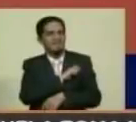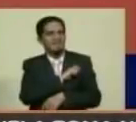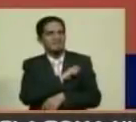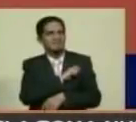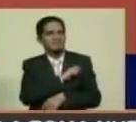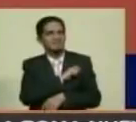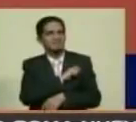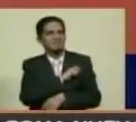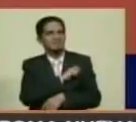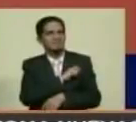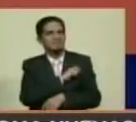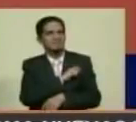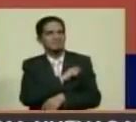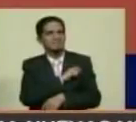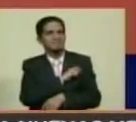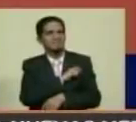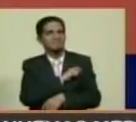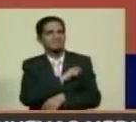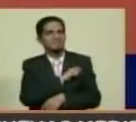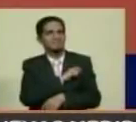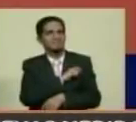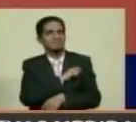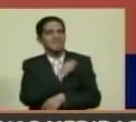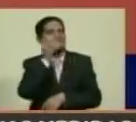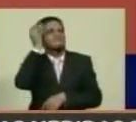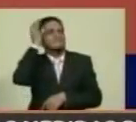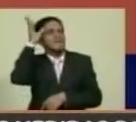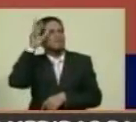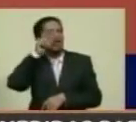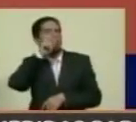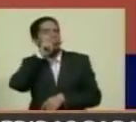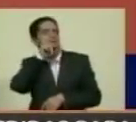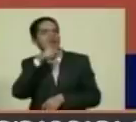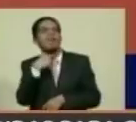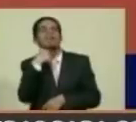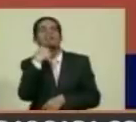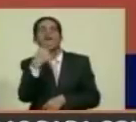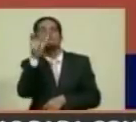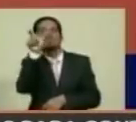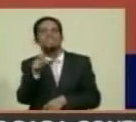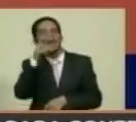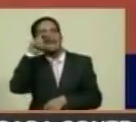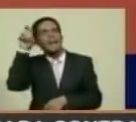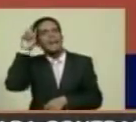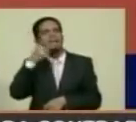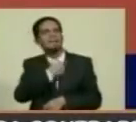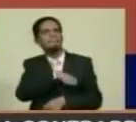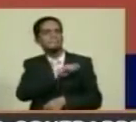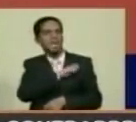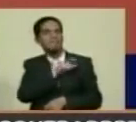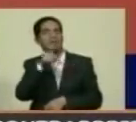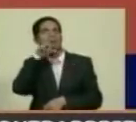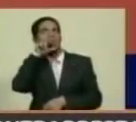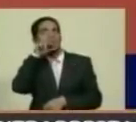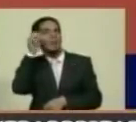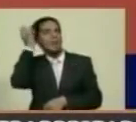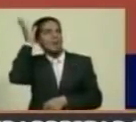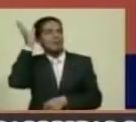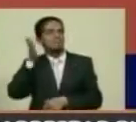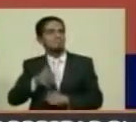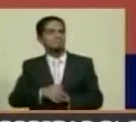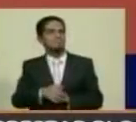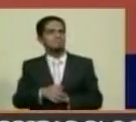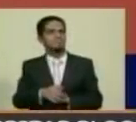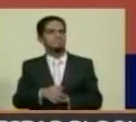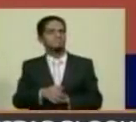usurpó la voz del canciller de España e inventó una declaración que él nunca dio. A eso han llegado. Al final se impone